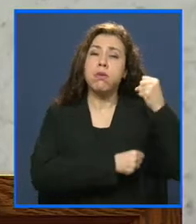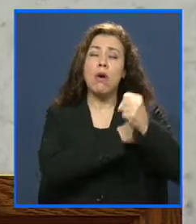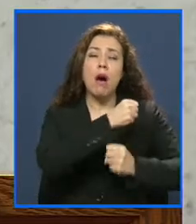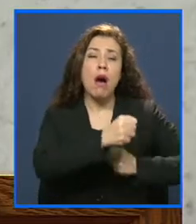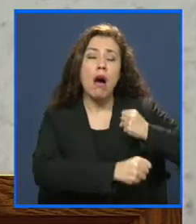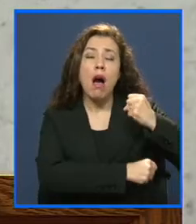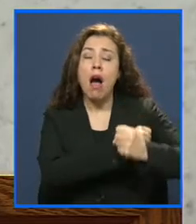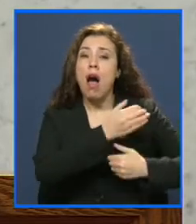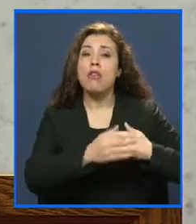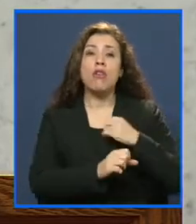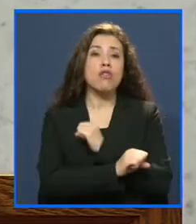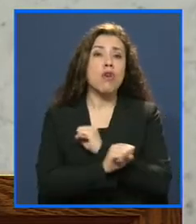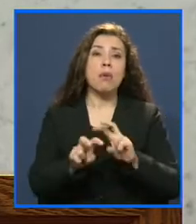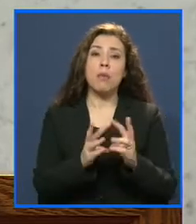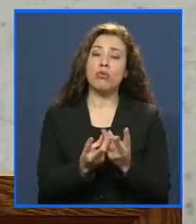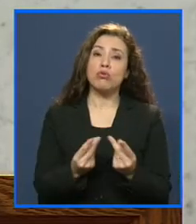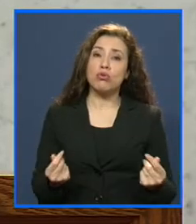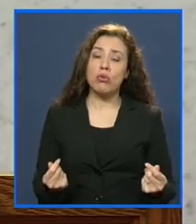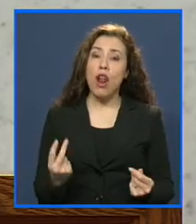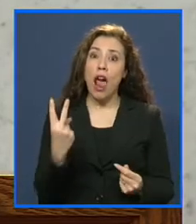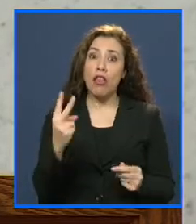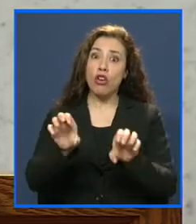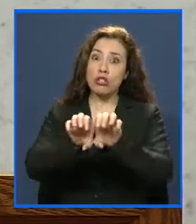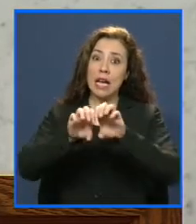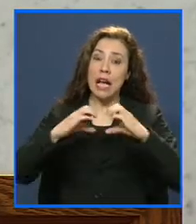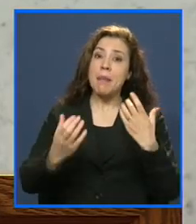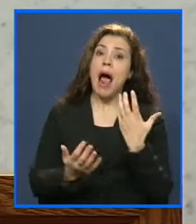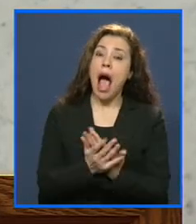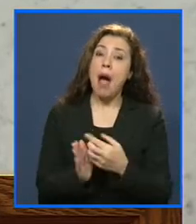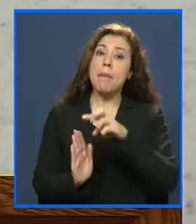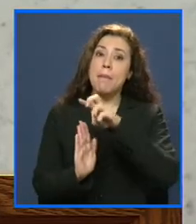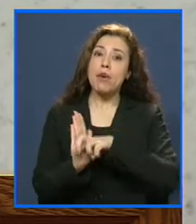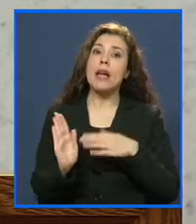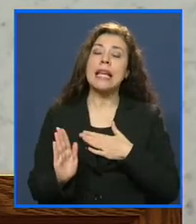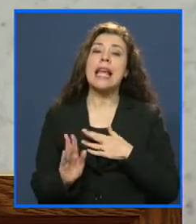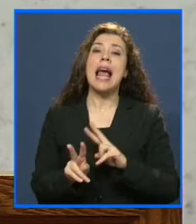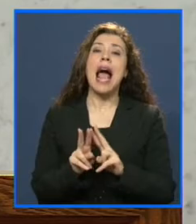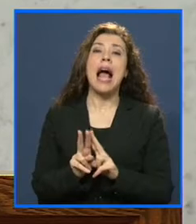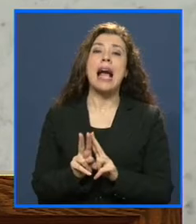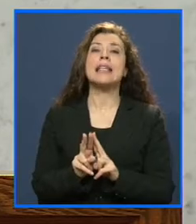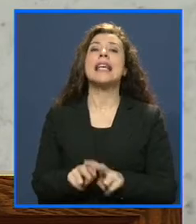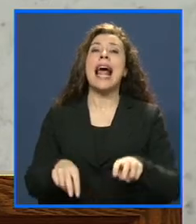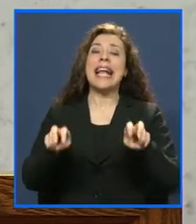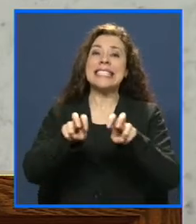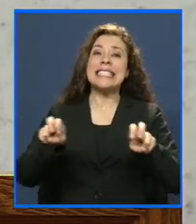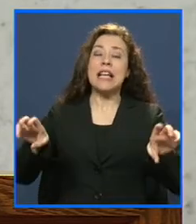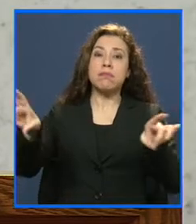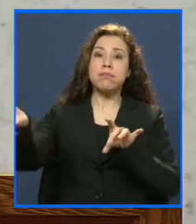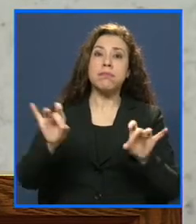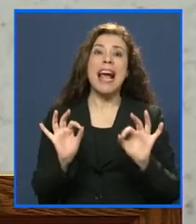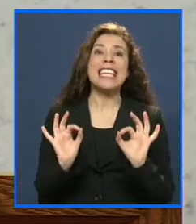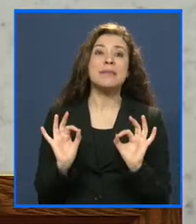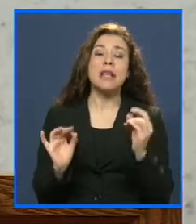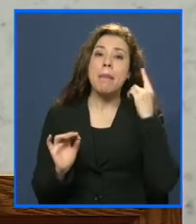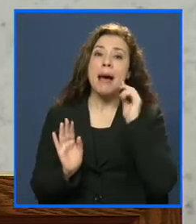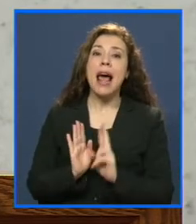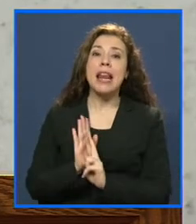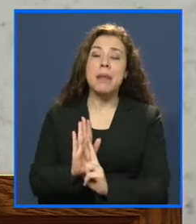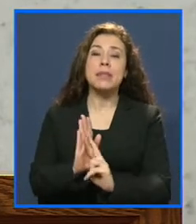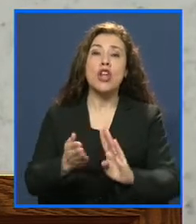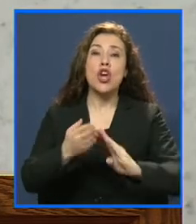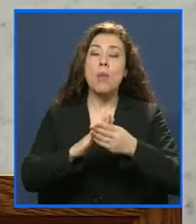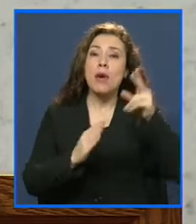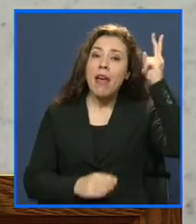capaces de resolver en ambas cámaras existen mociones que buscan establecer escaños reservados para representantes de pueblos indígenas